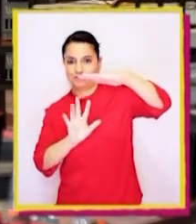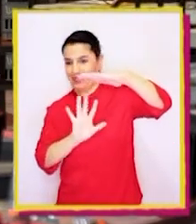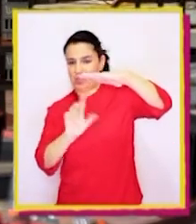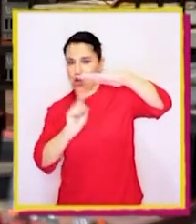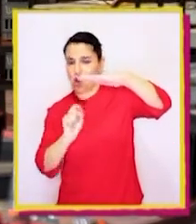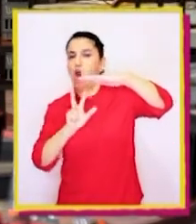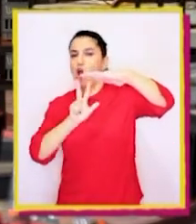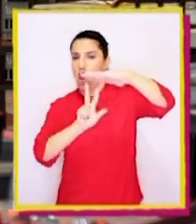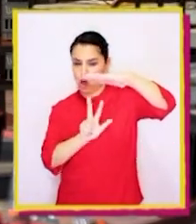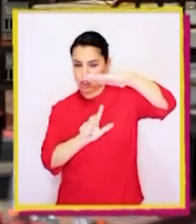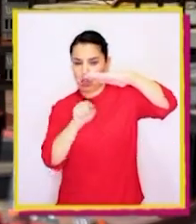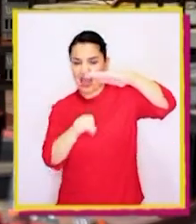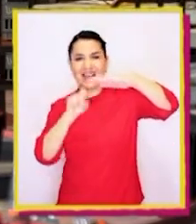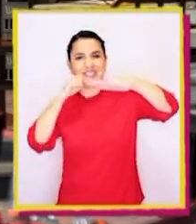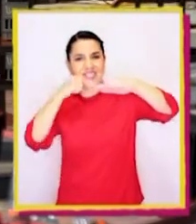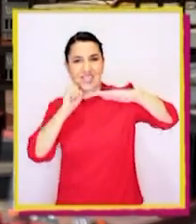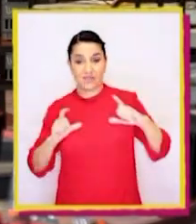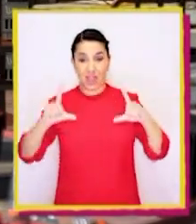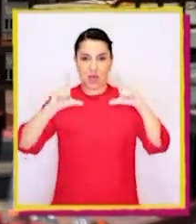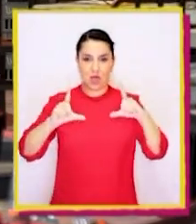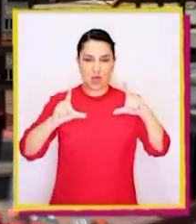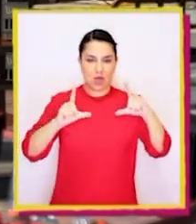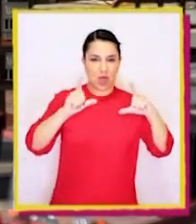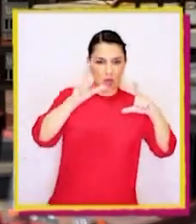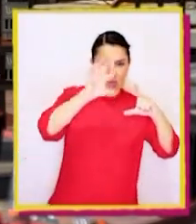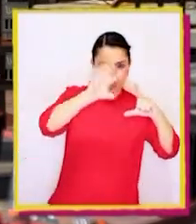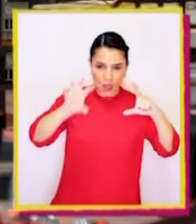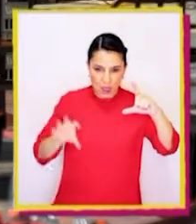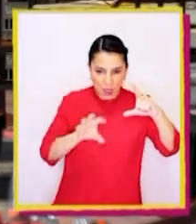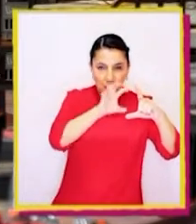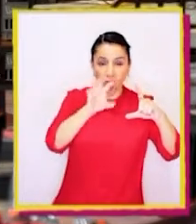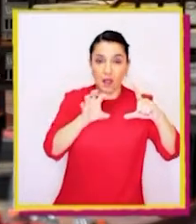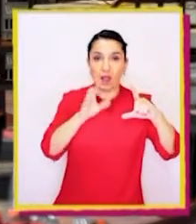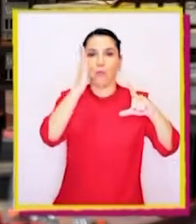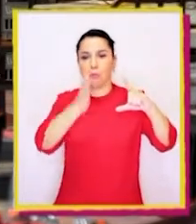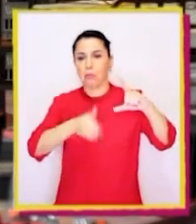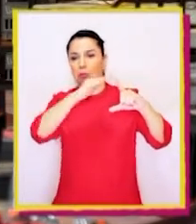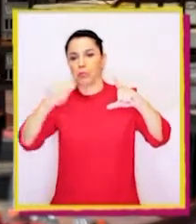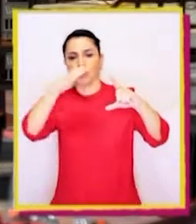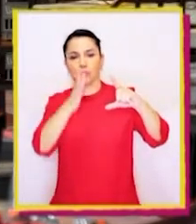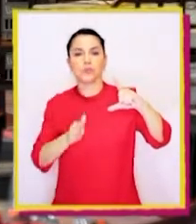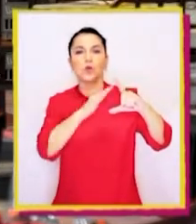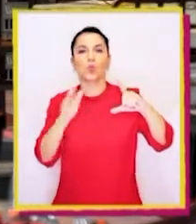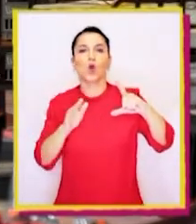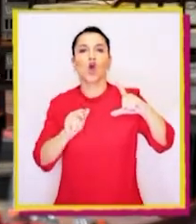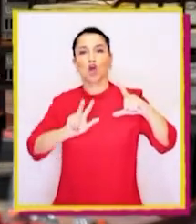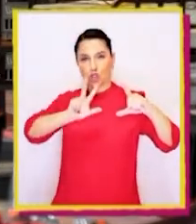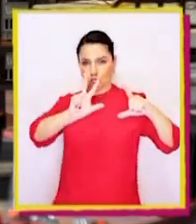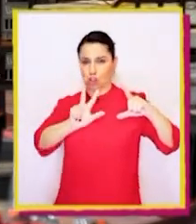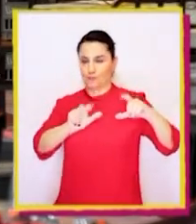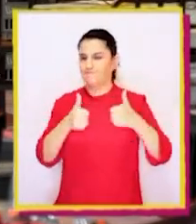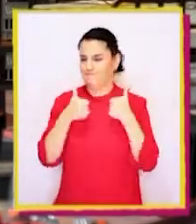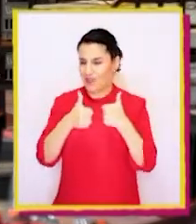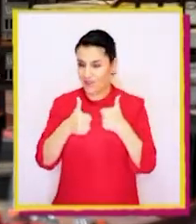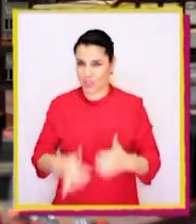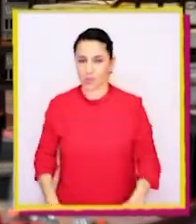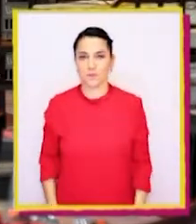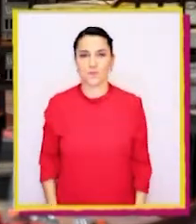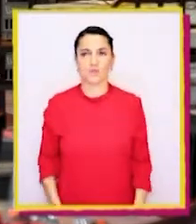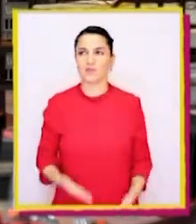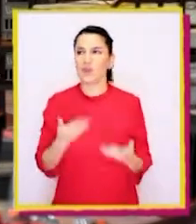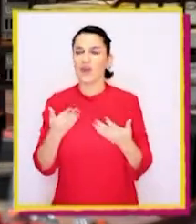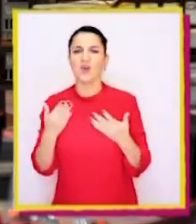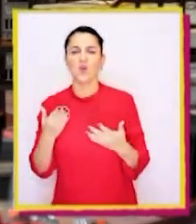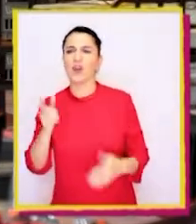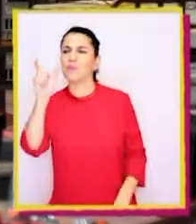denominador es el que nos dice en cuántas partes se divide el entero. Entonces, dividimos la pizza en 8 pedazos. Perfecto.